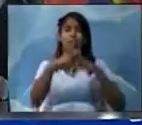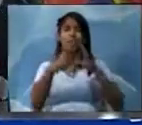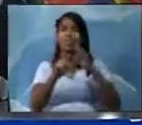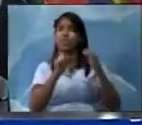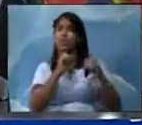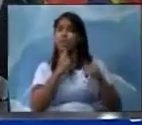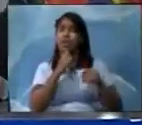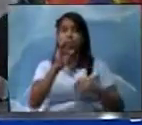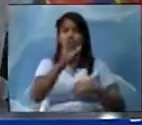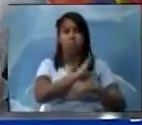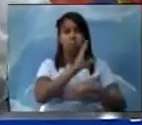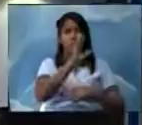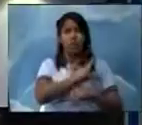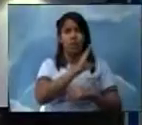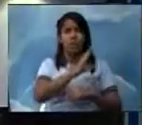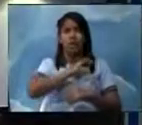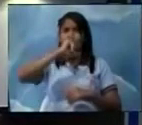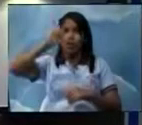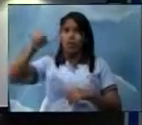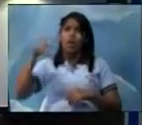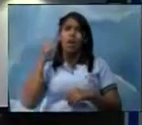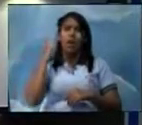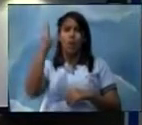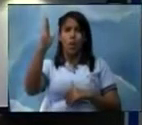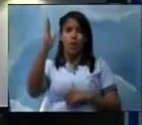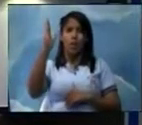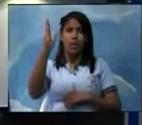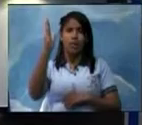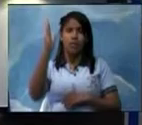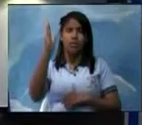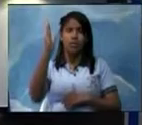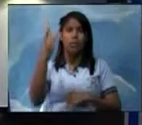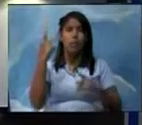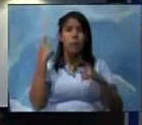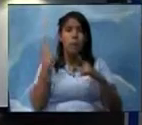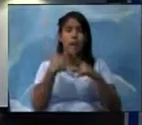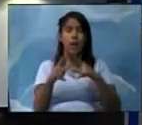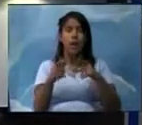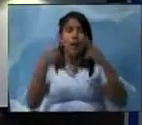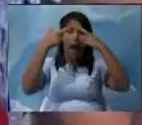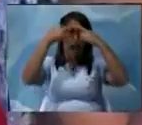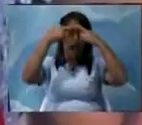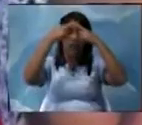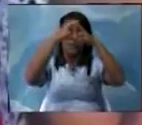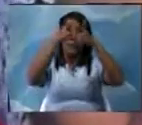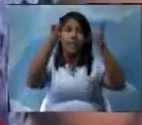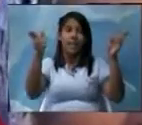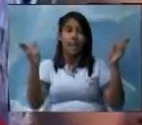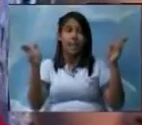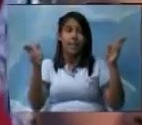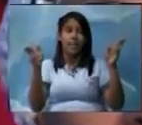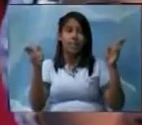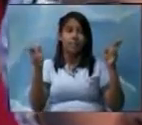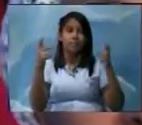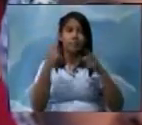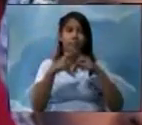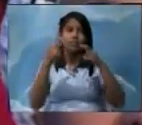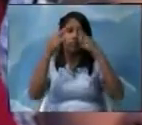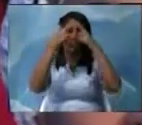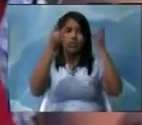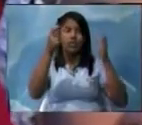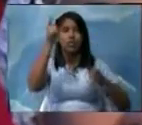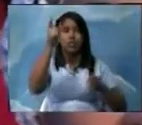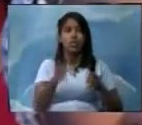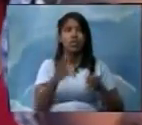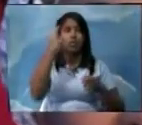secretas pertenecen a jehov pertenecen a Jehová pero las reveladas pero las reveladas